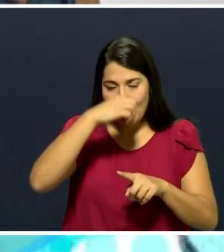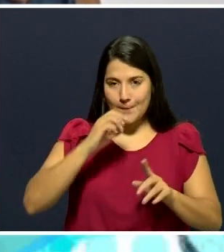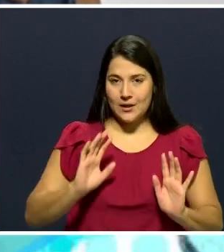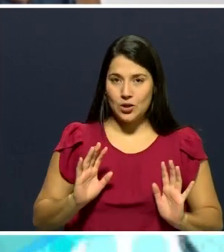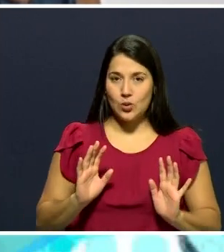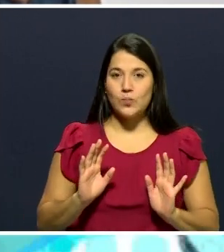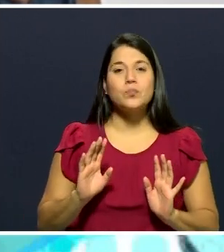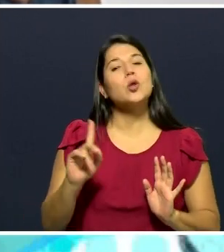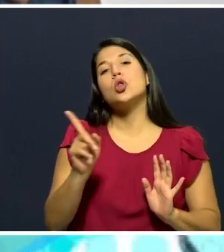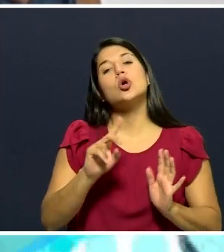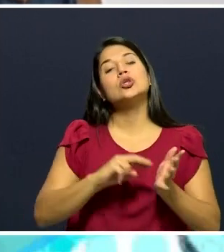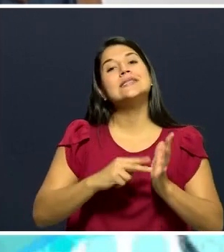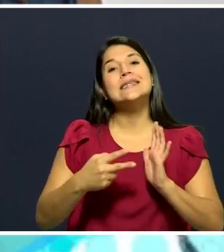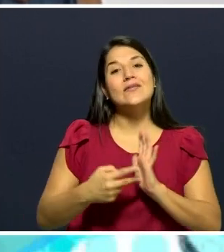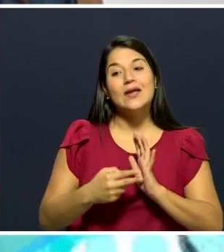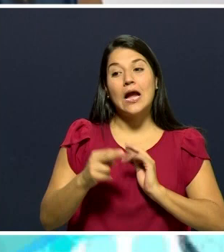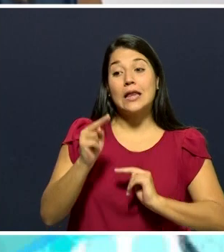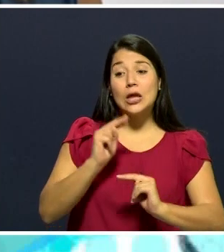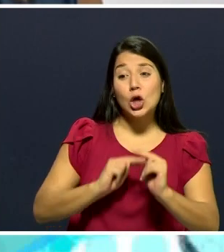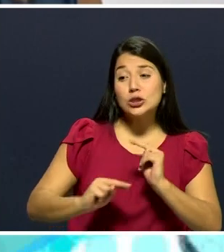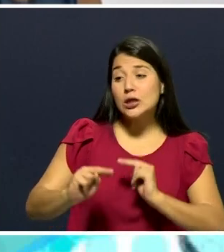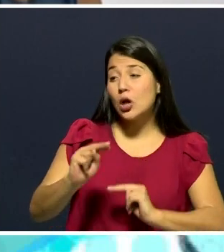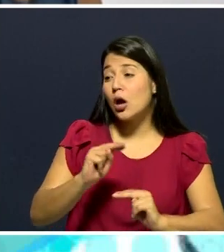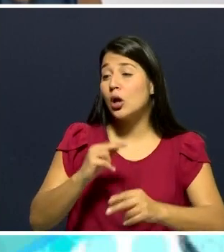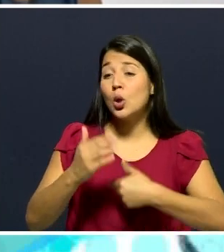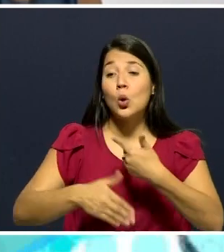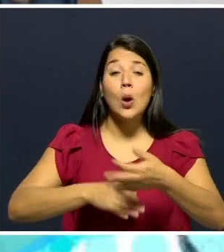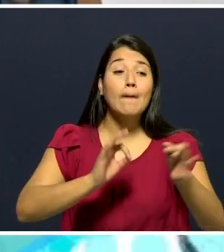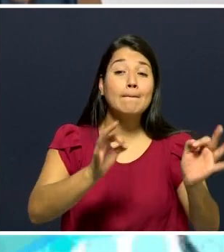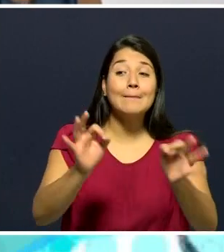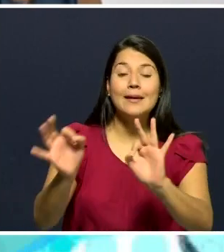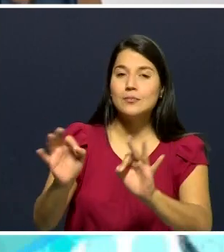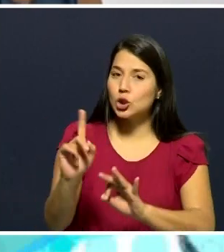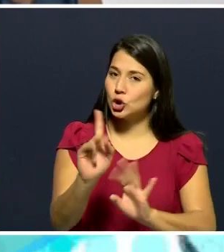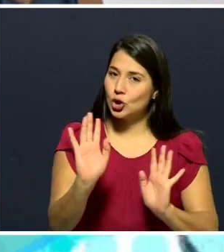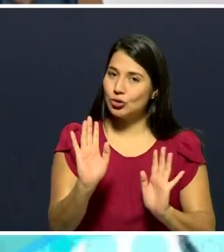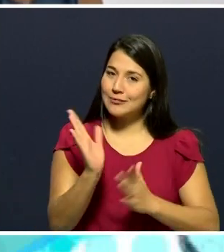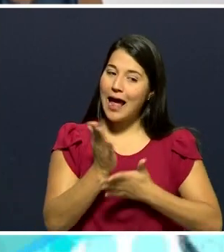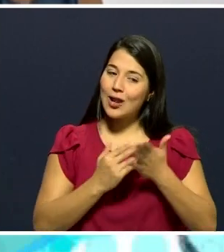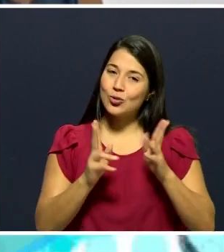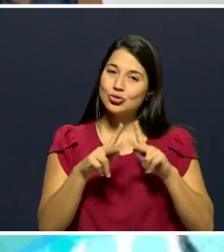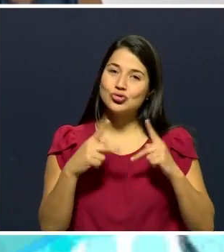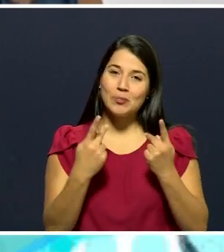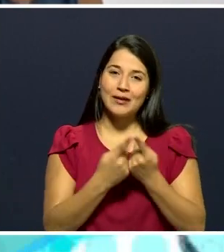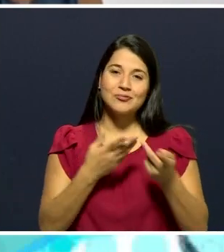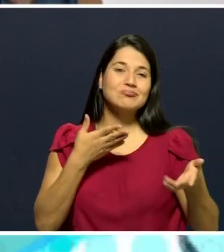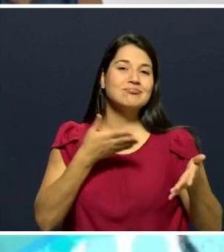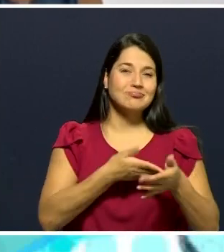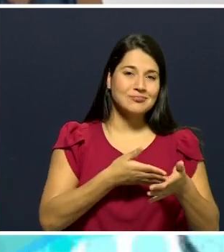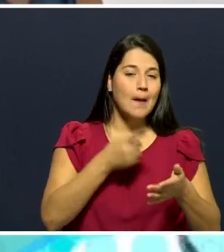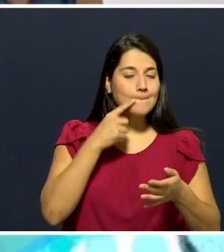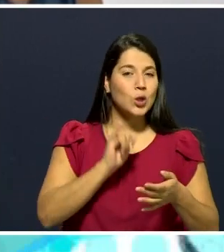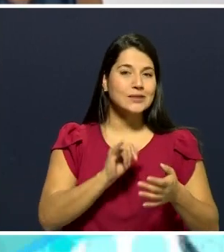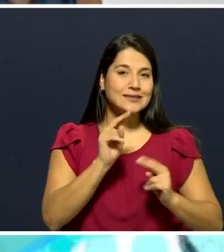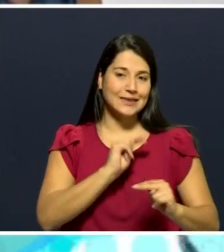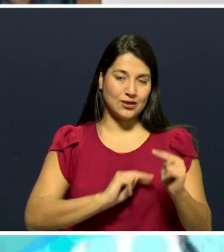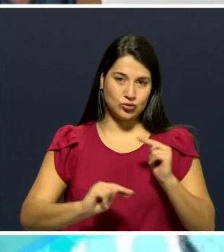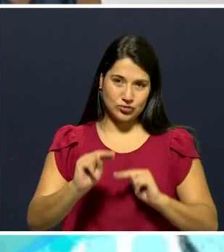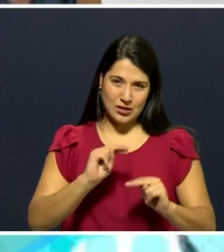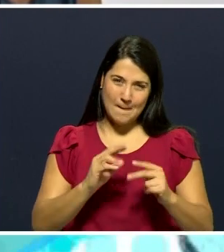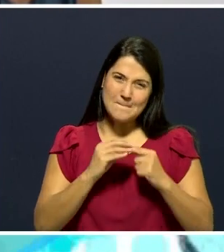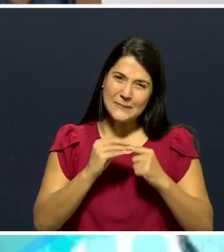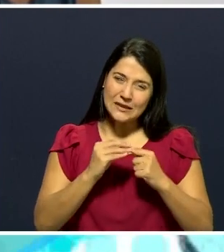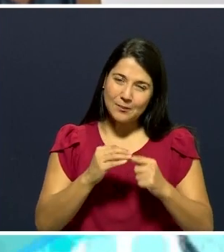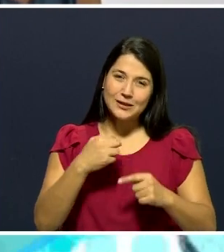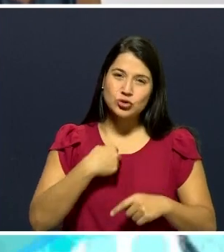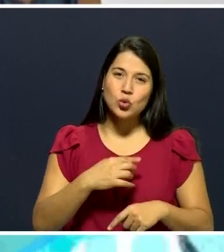completamente del proceso negociador, sino que se generan algunas heridas internas en liderazgos importantes de estos partidos. Particularmente me refiero